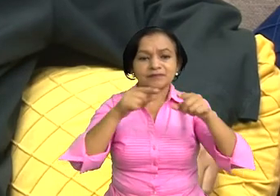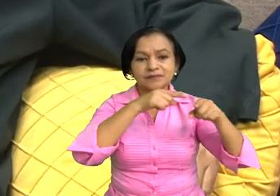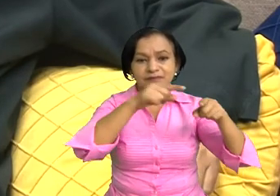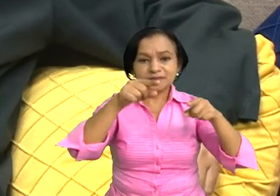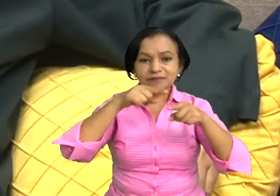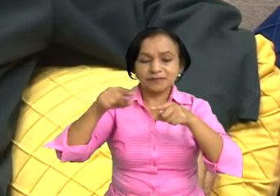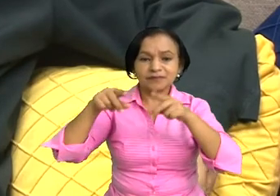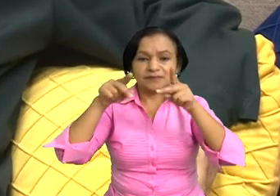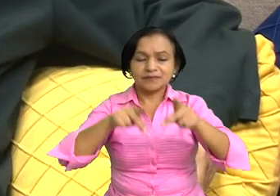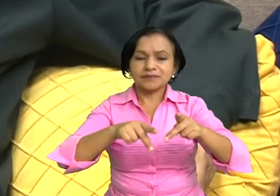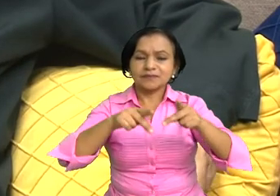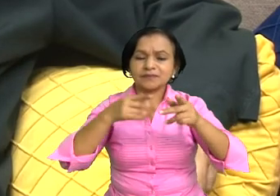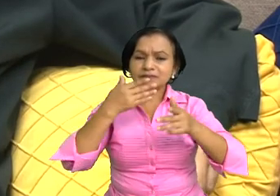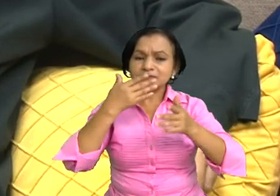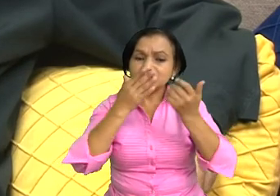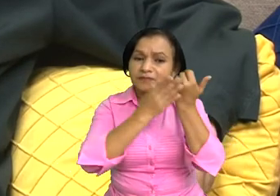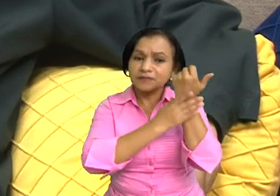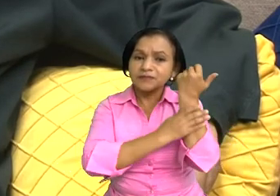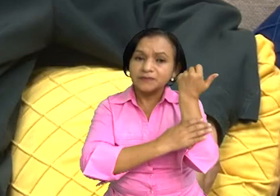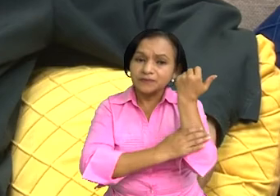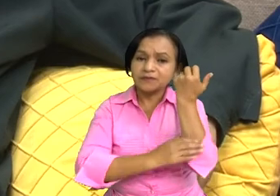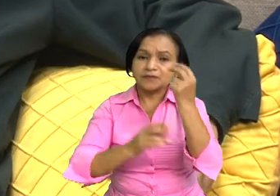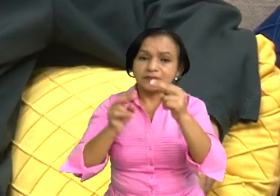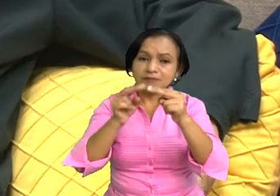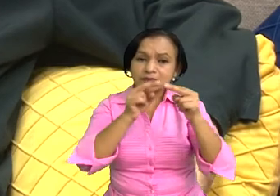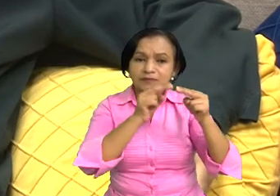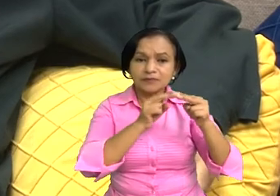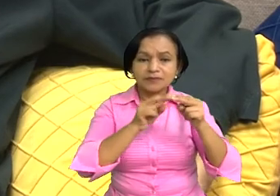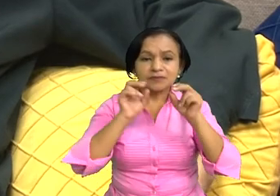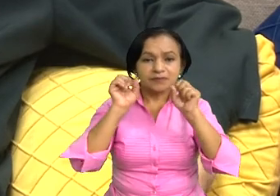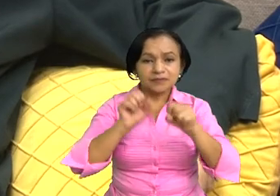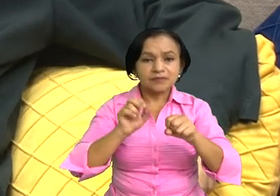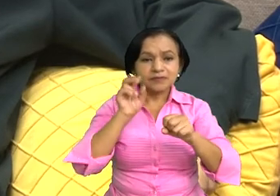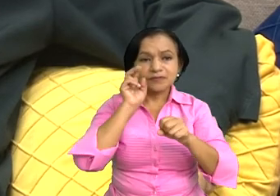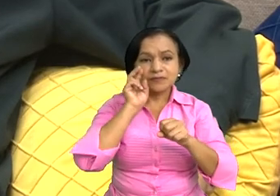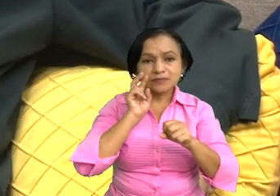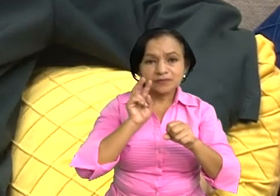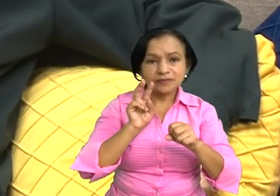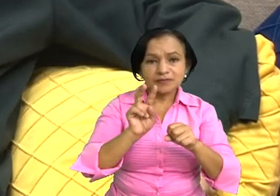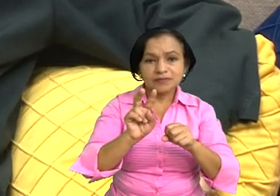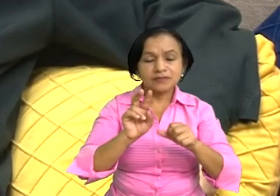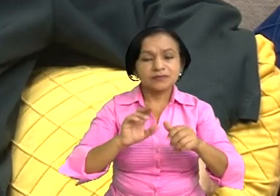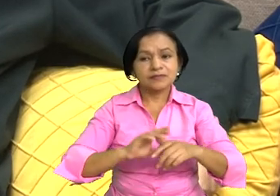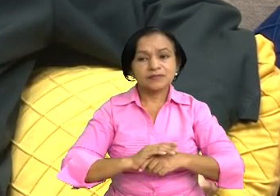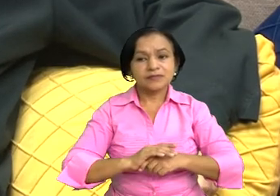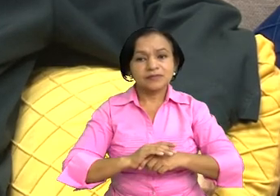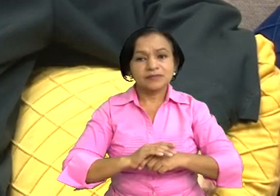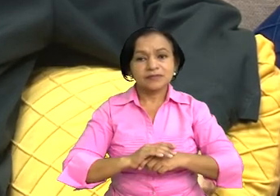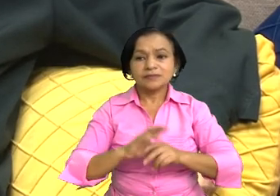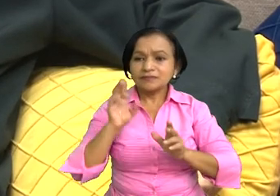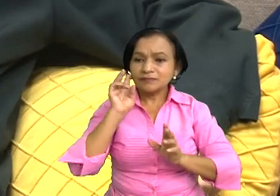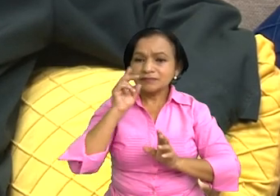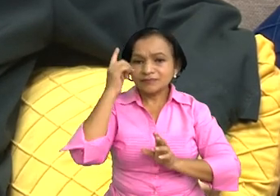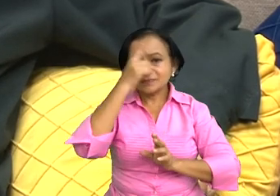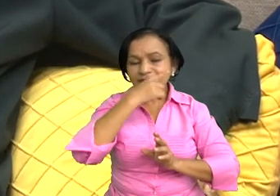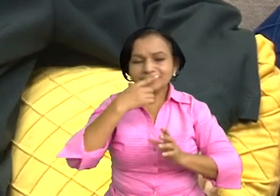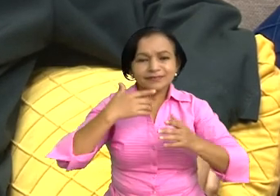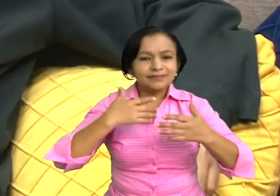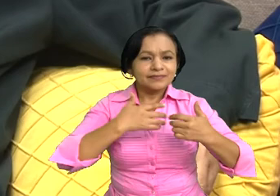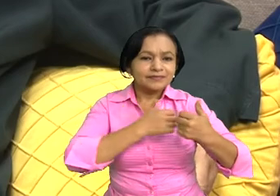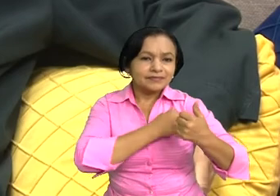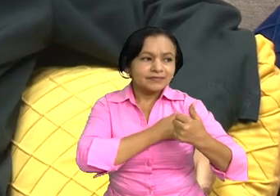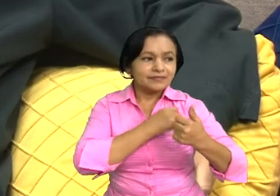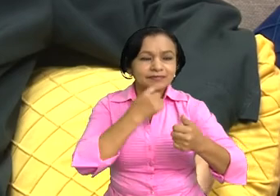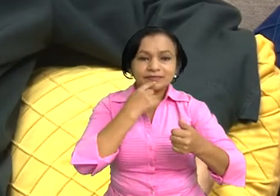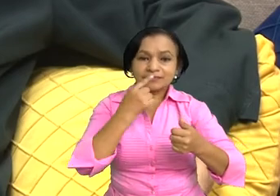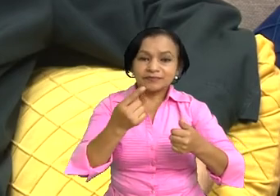con la gente humilde y percibir en sus miradas, en sus gestos, el cariño que